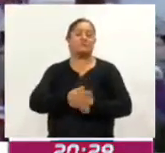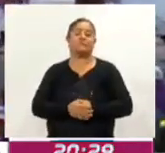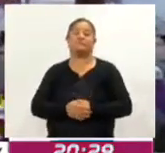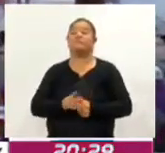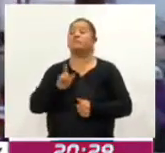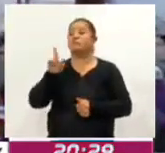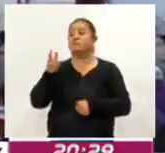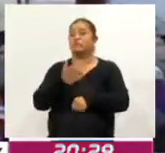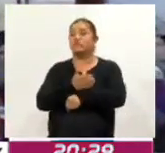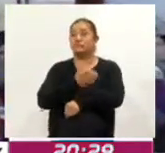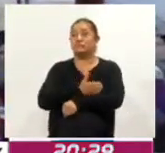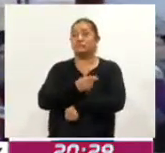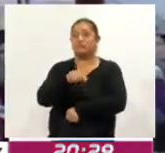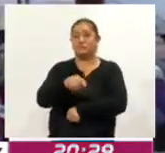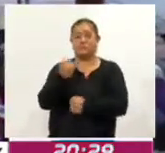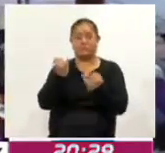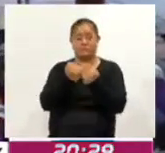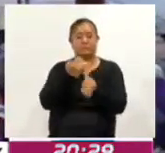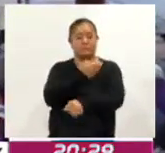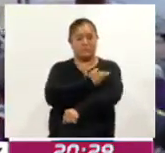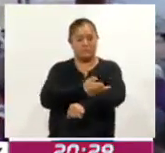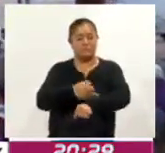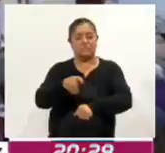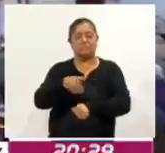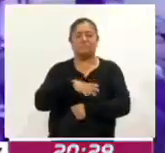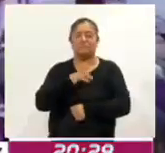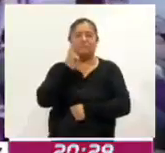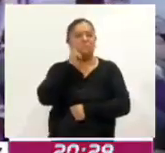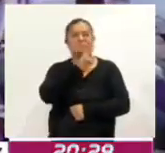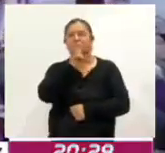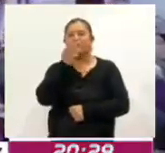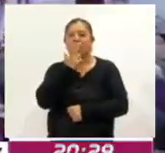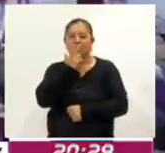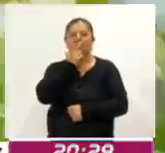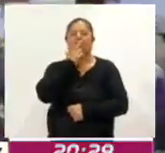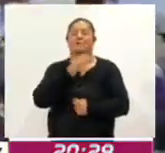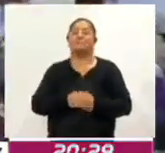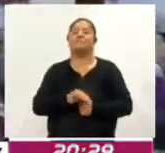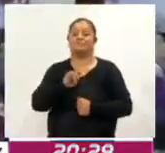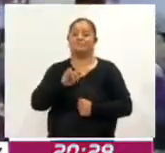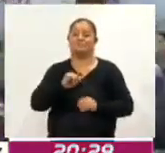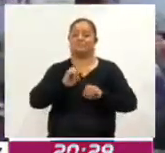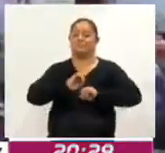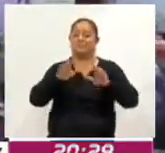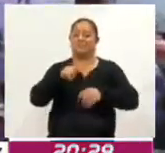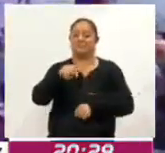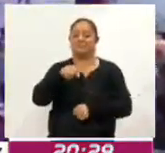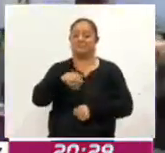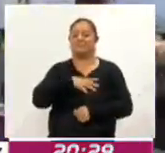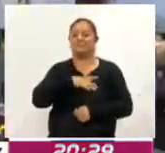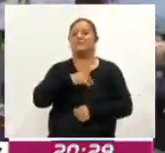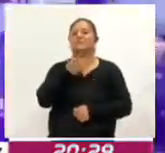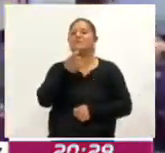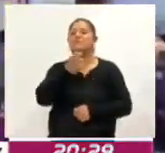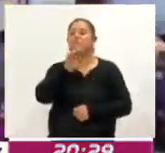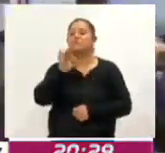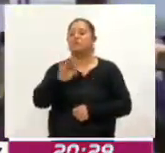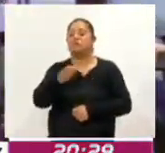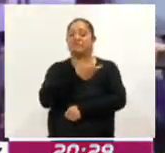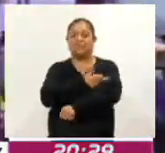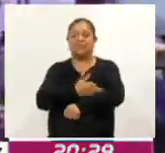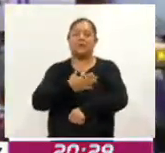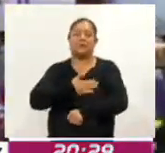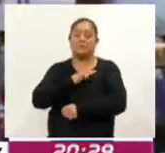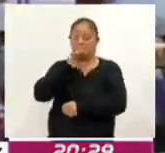acompañado a lo mejor de su familia a pasar un rato agradable. Claro, mira, es un evento 100% familiar. Obviamente vengo con mi madre,